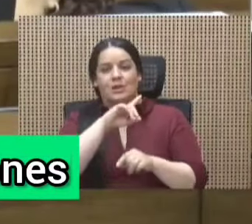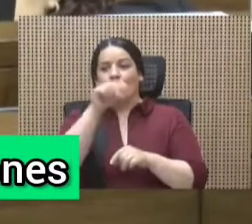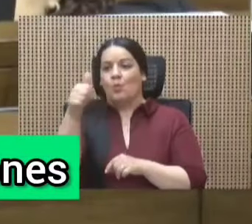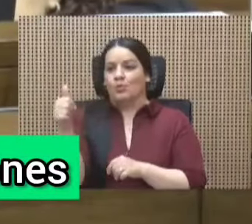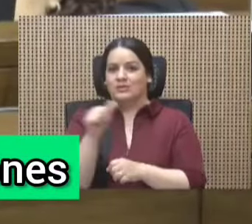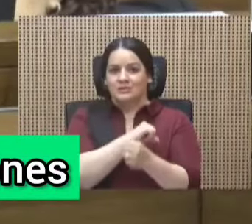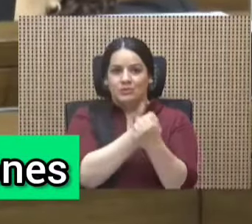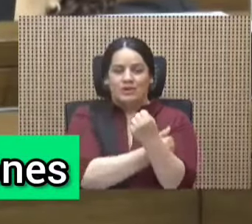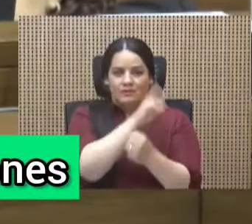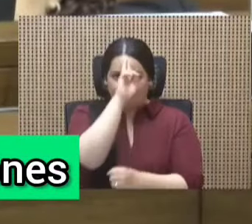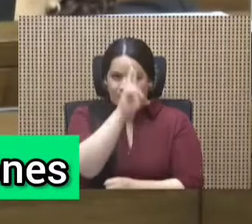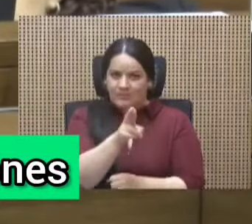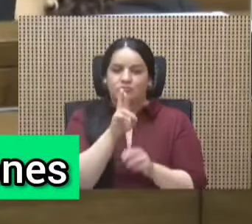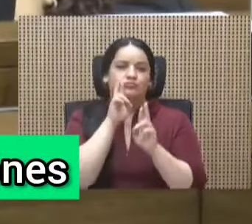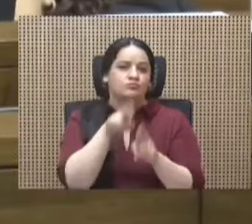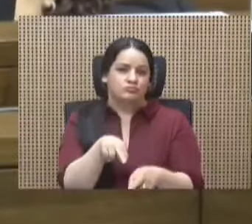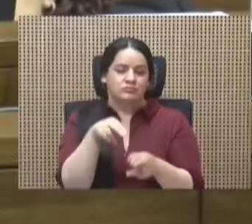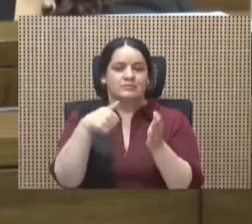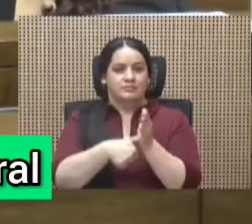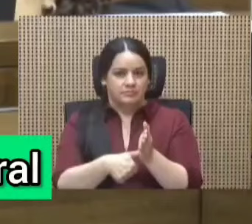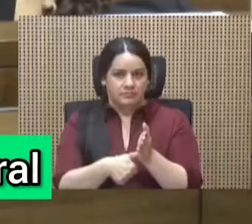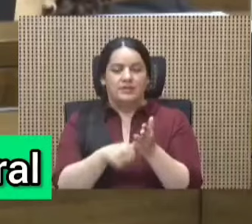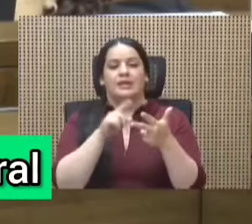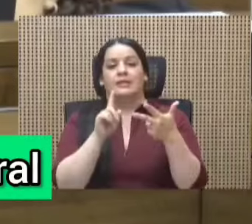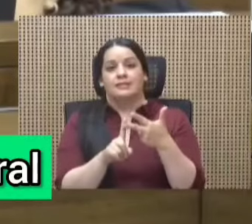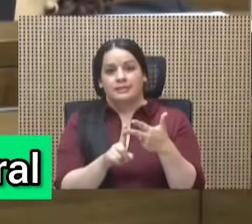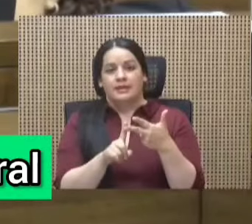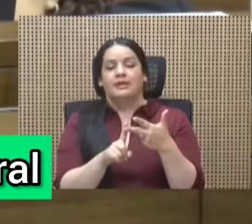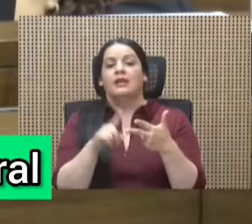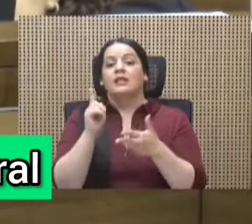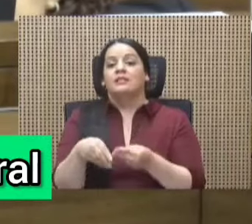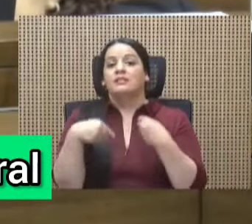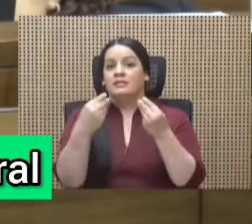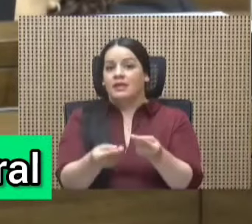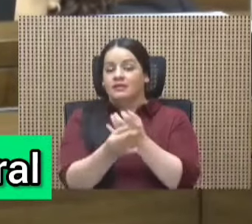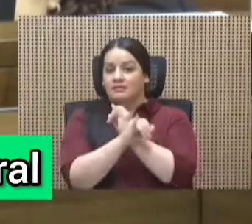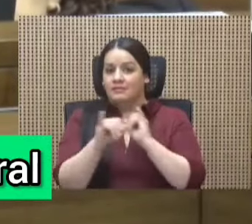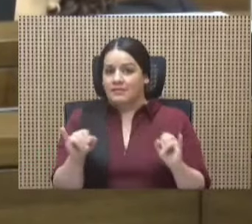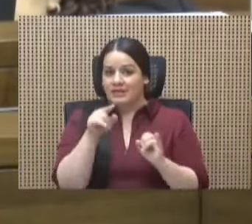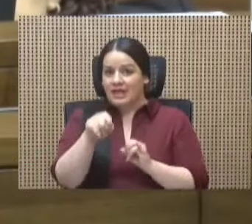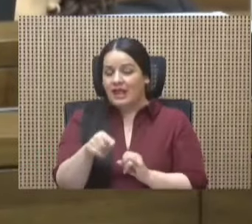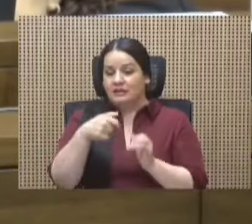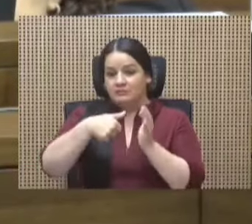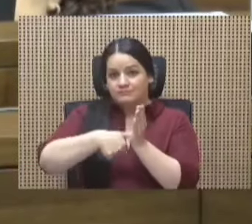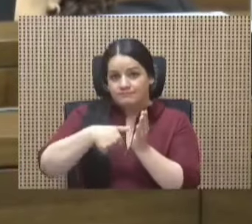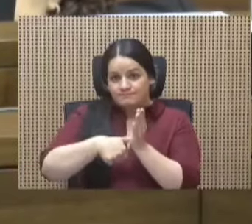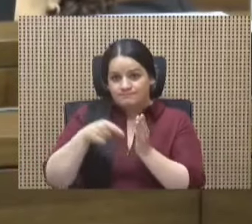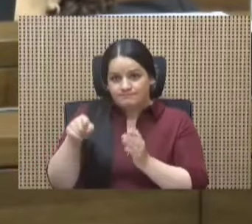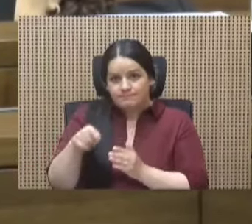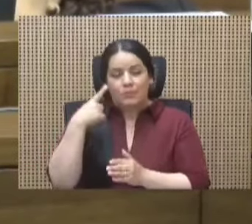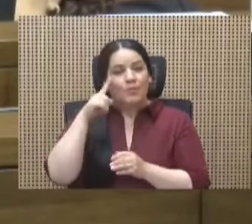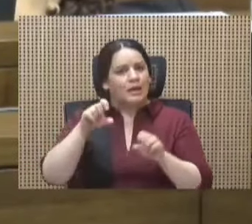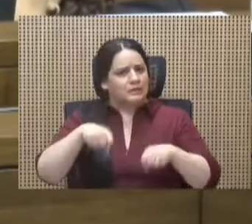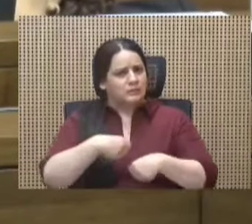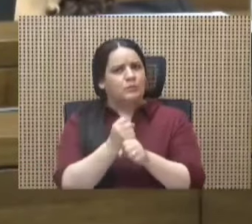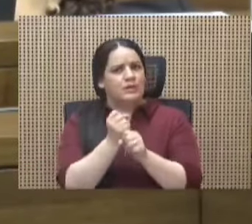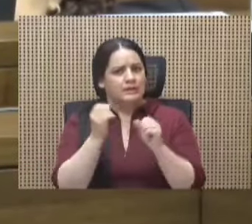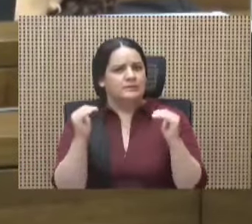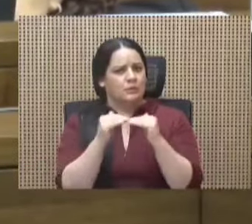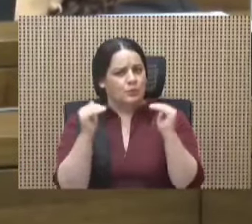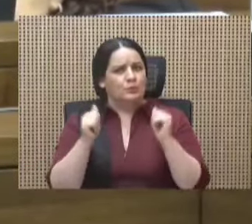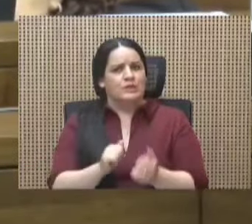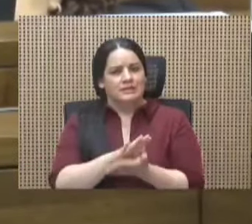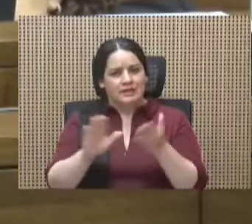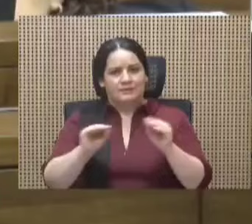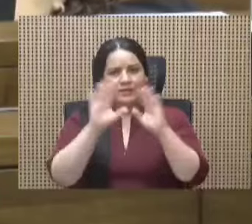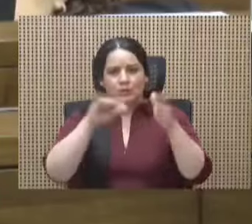los resultados en dichas elecciones. Tercero, dotar de independencia al órgano electoral para que se garanticen elecciones justas y transparentes para todos